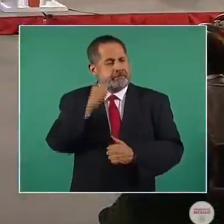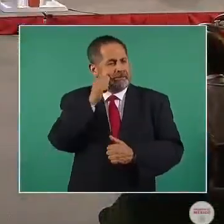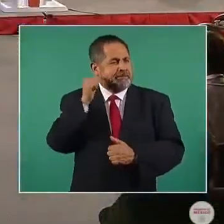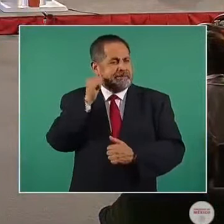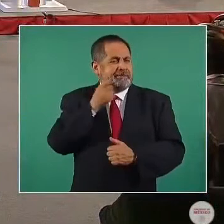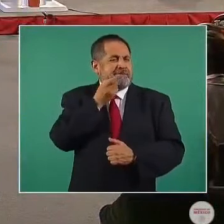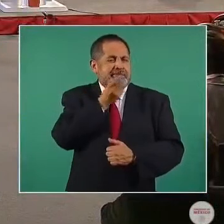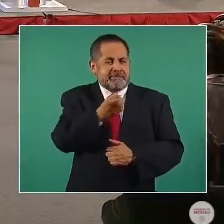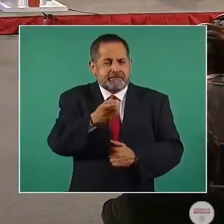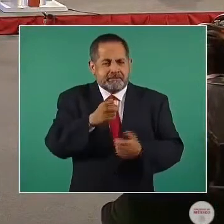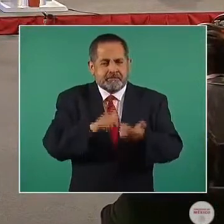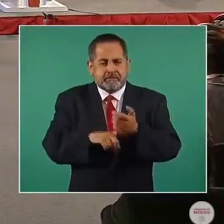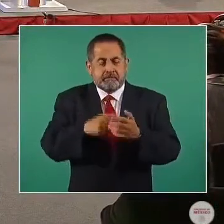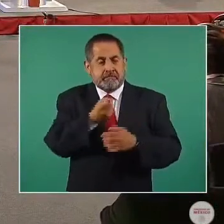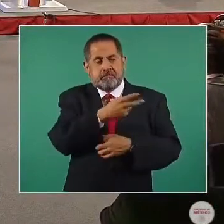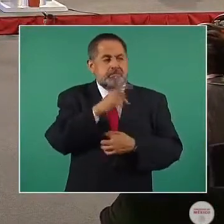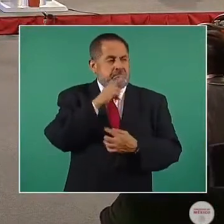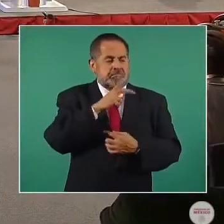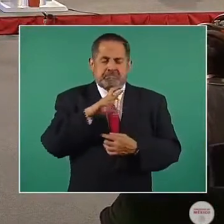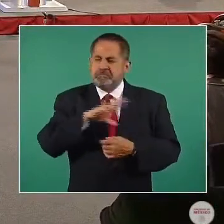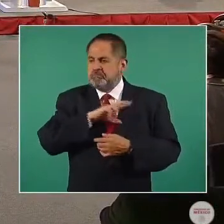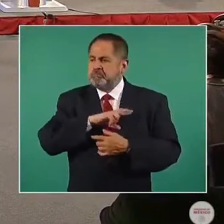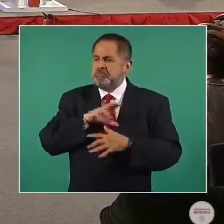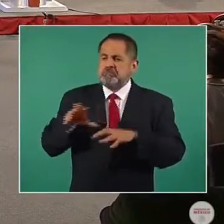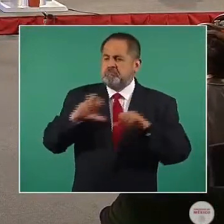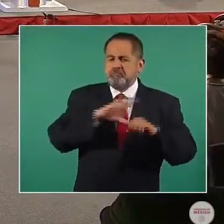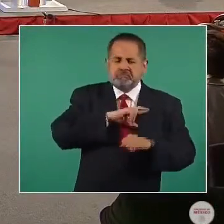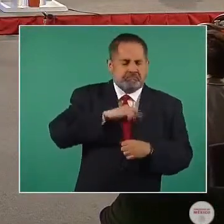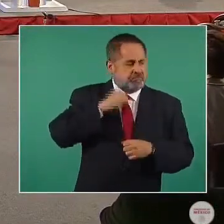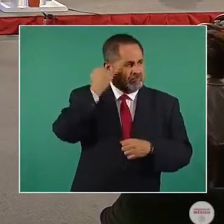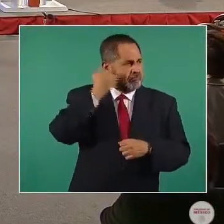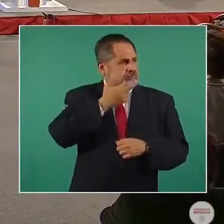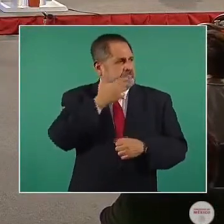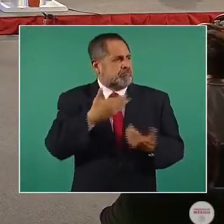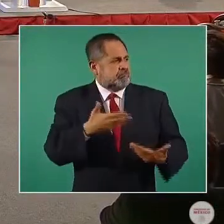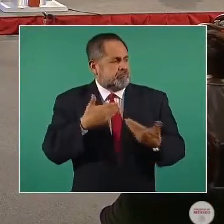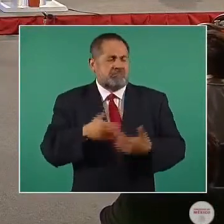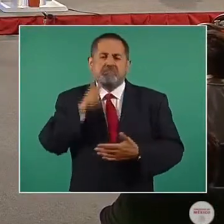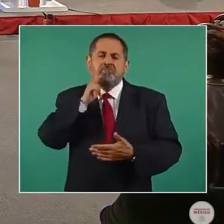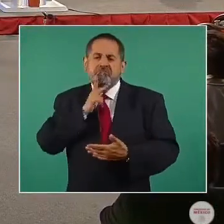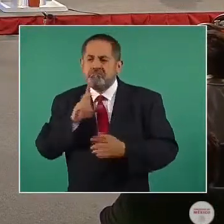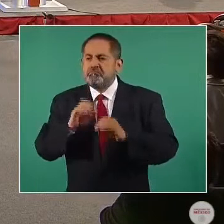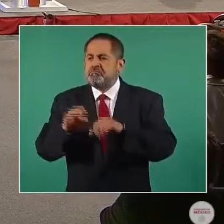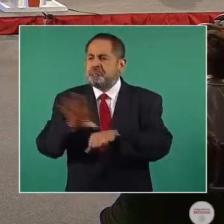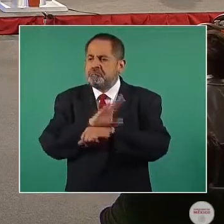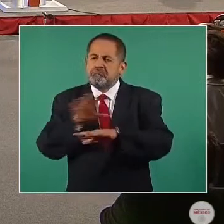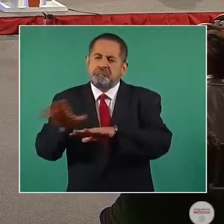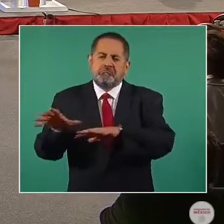por los que apostaron a las privatizaciones del petróleo y de la industria eléctrica,